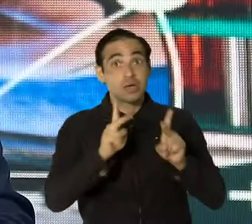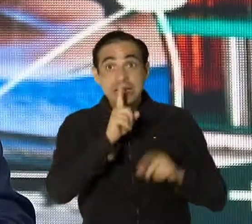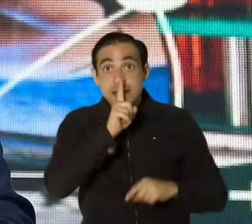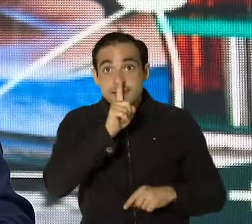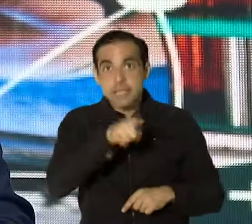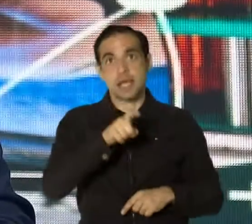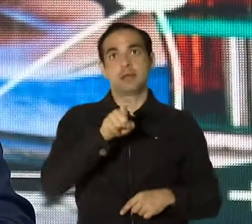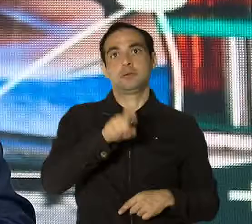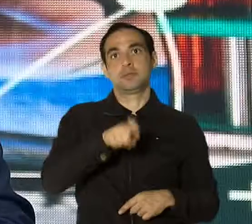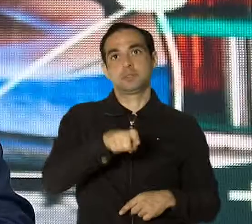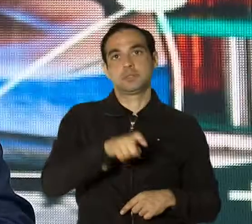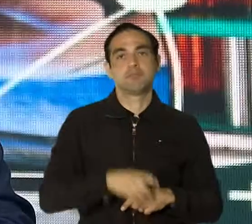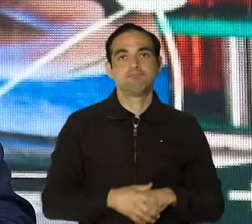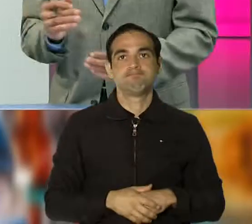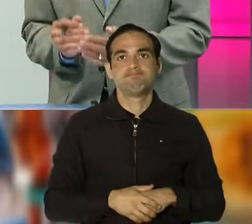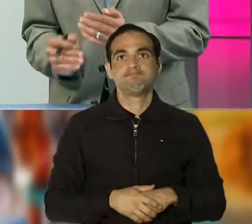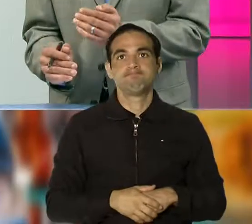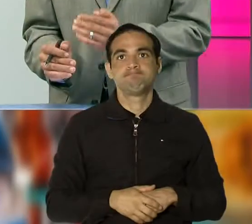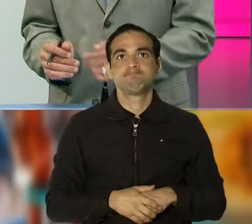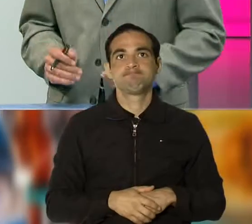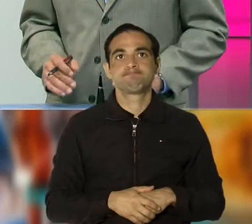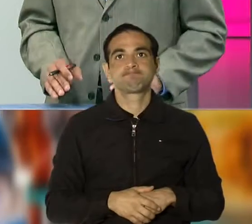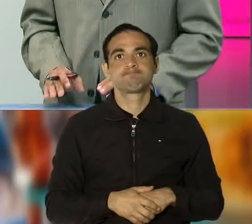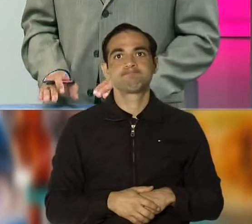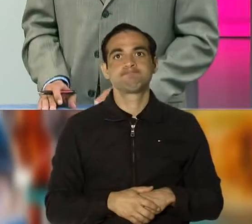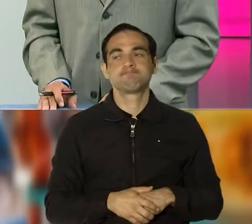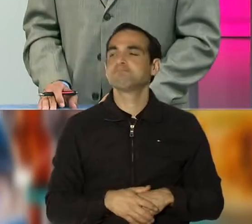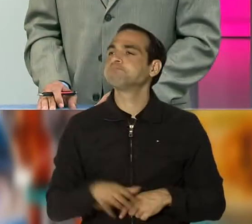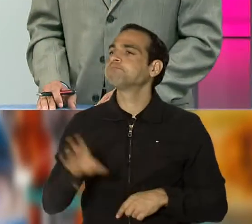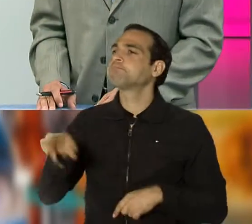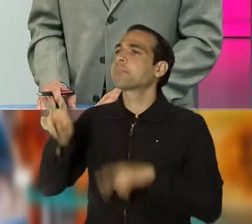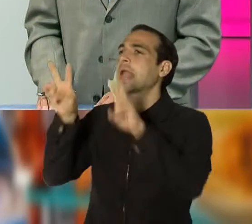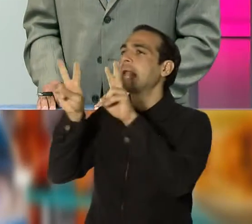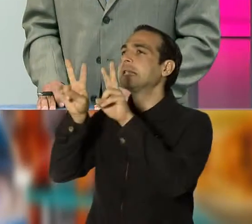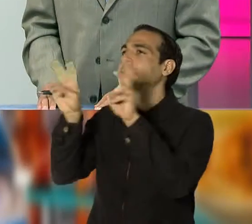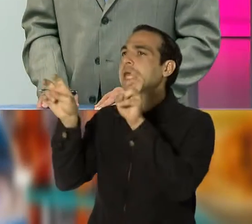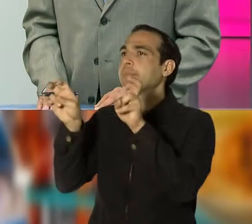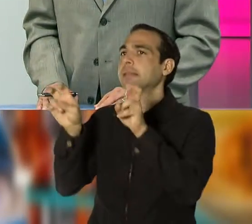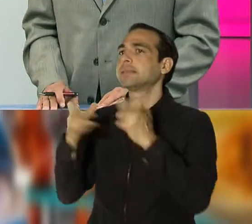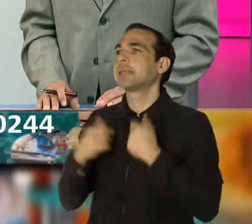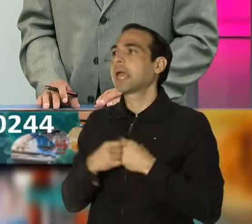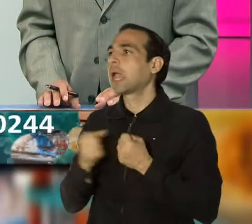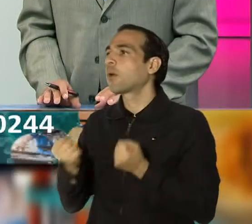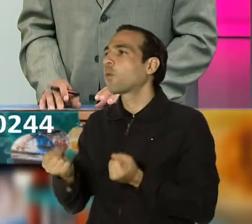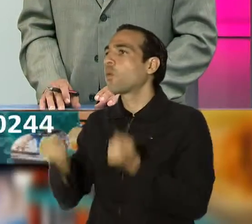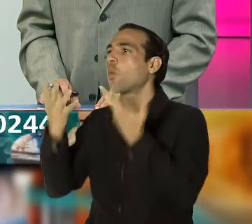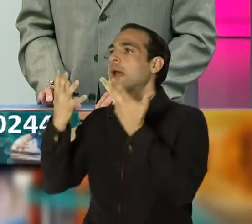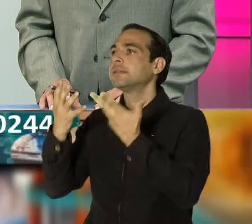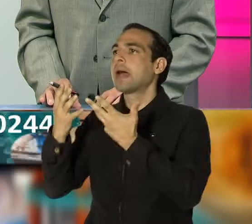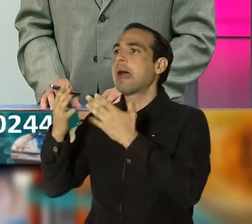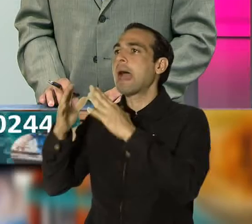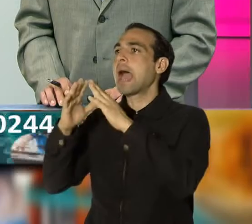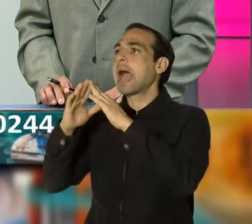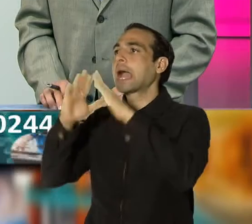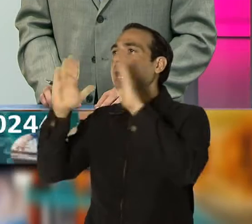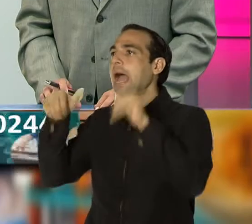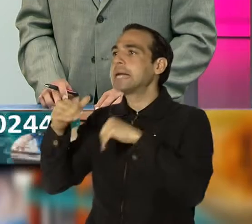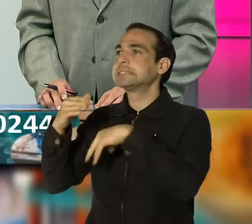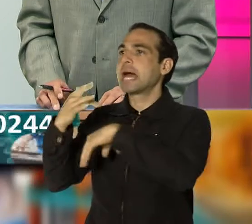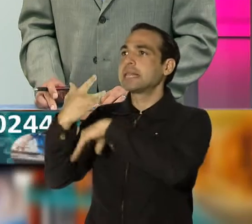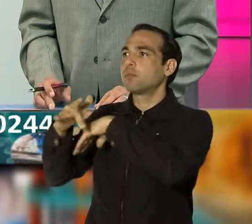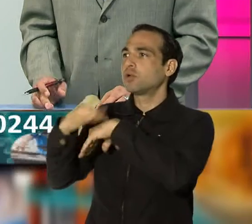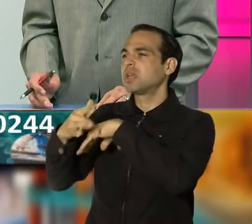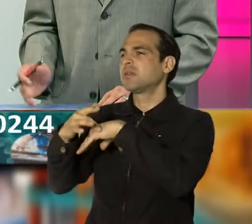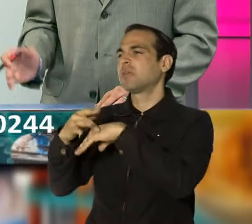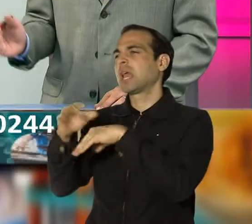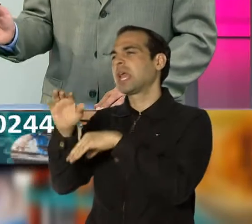necesiten. Vamos a retomar el tema del inventario y de la reconstrucción y de muchos de los materiales que se involucran